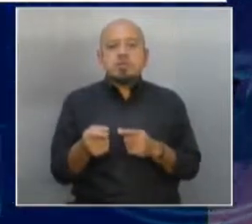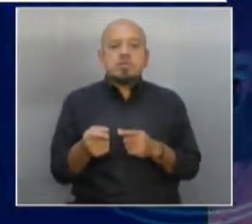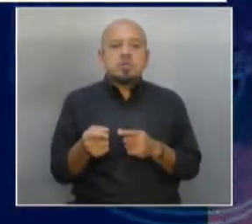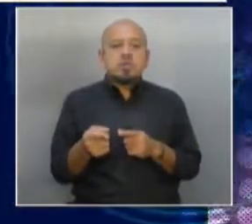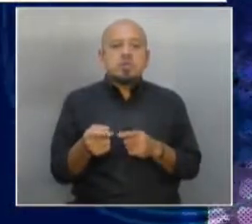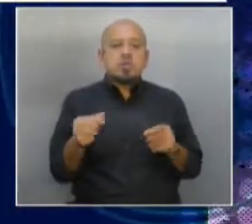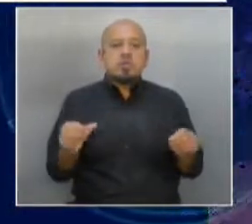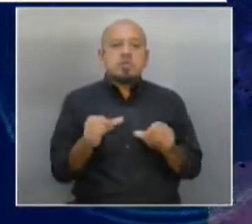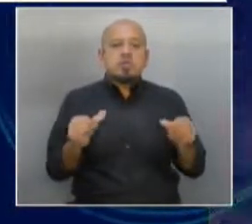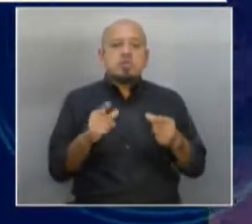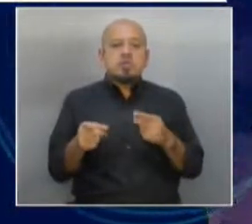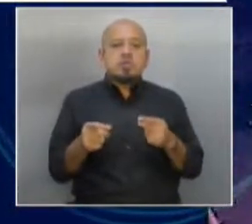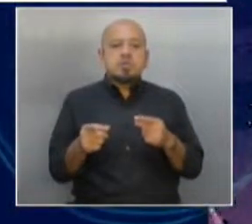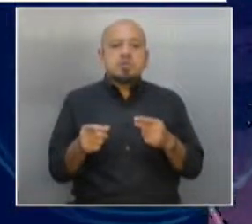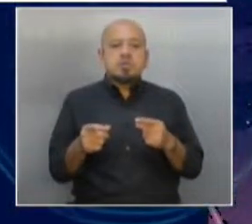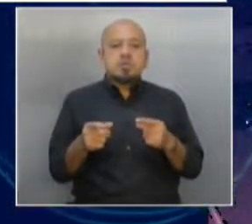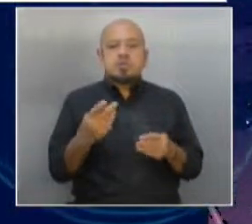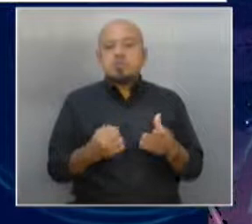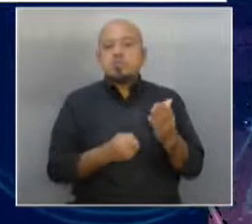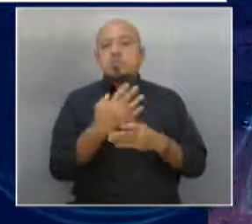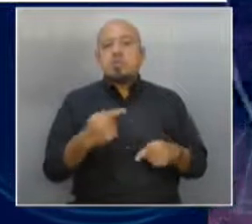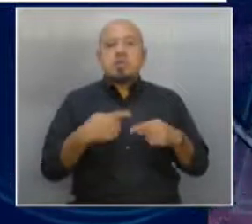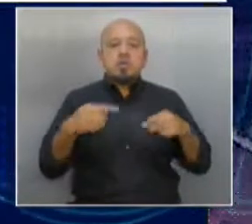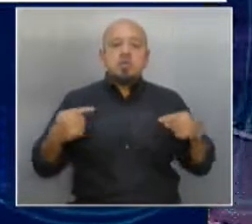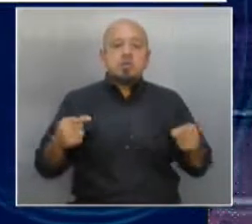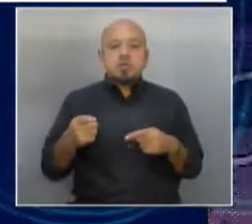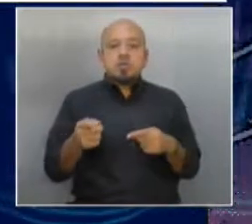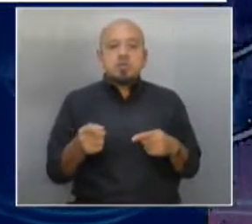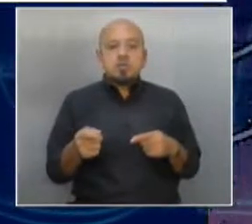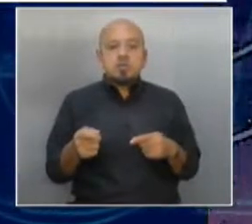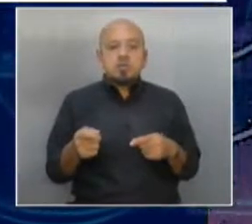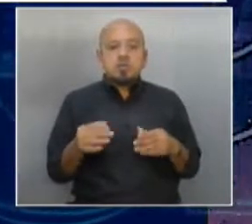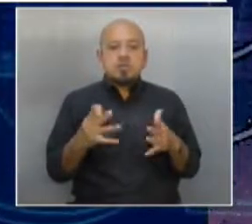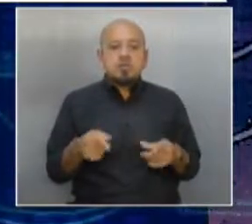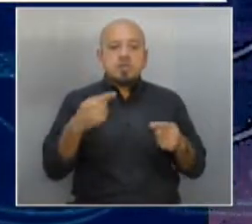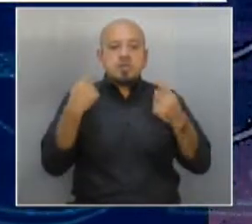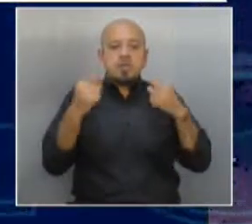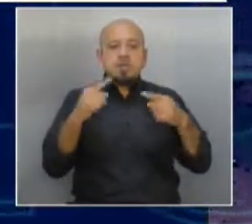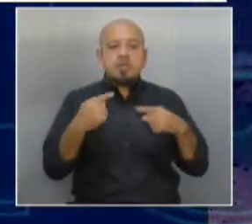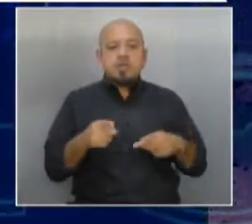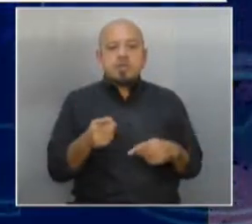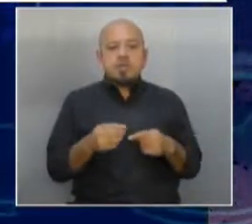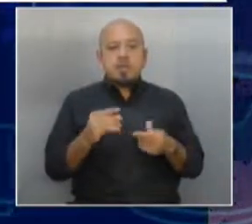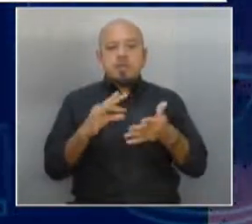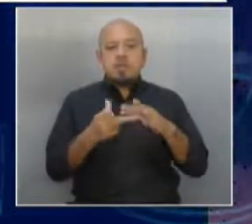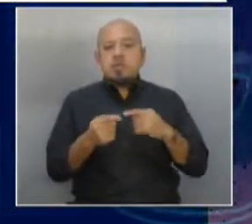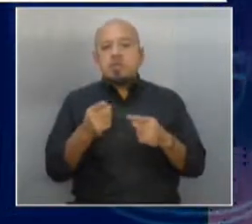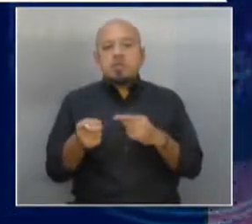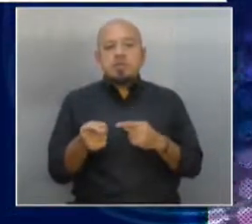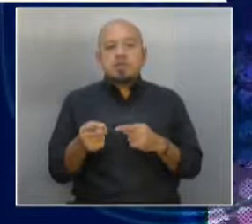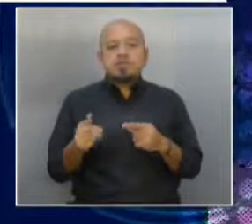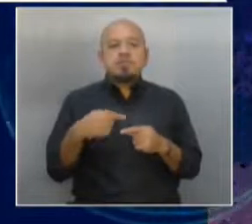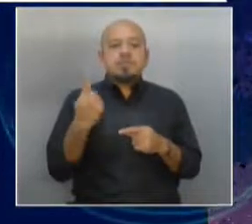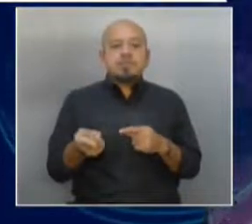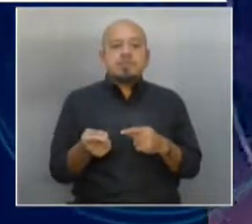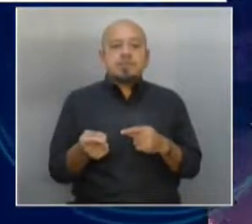de encontrar nuevas cosas, también a partir de diferentes lecturas, de otros